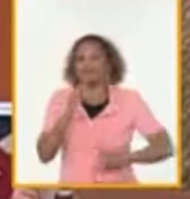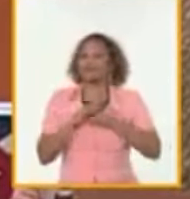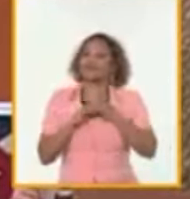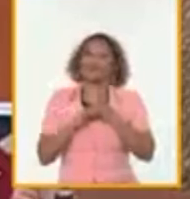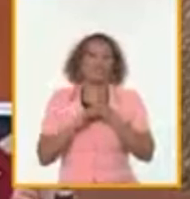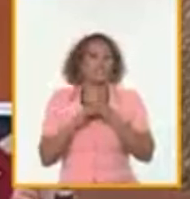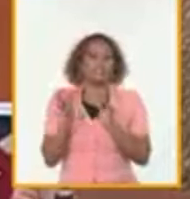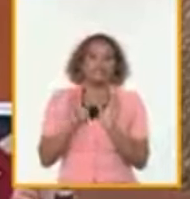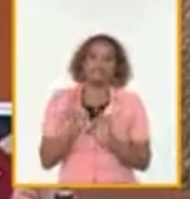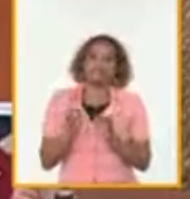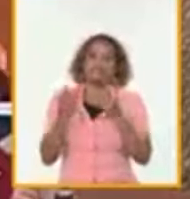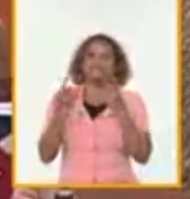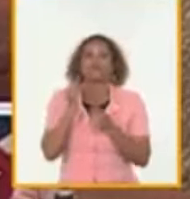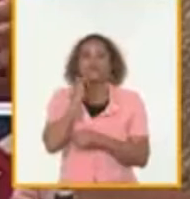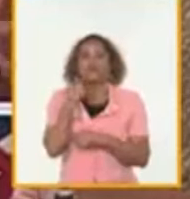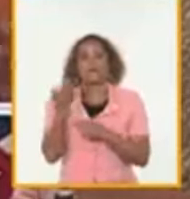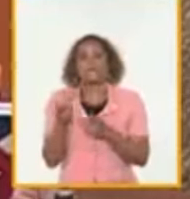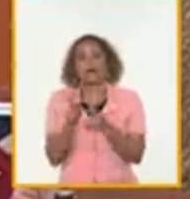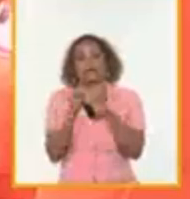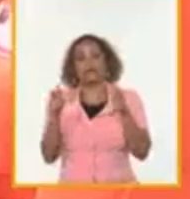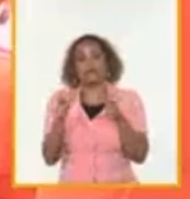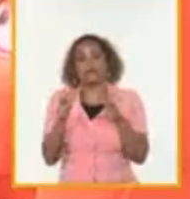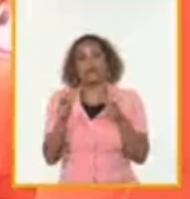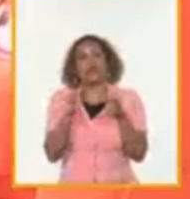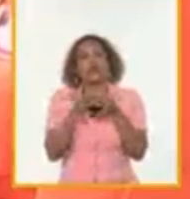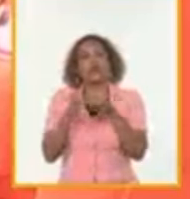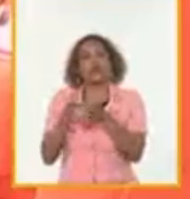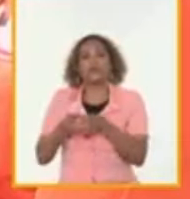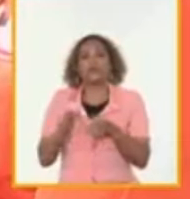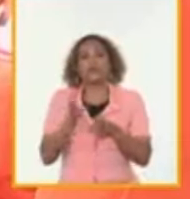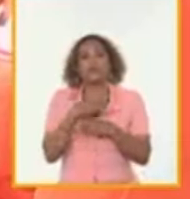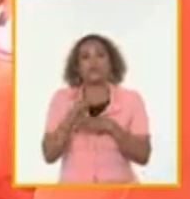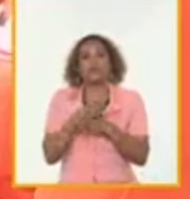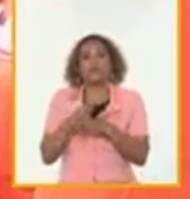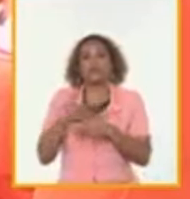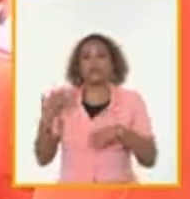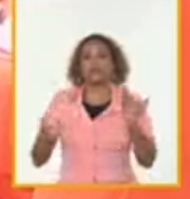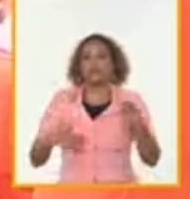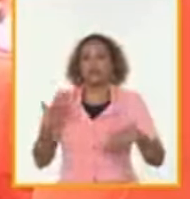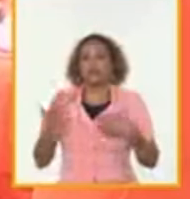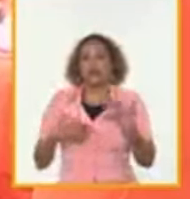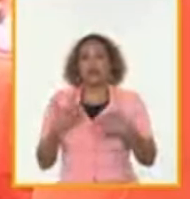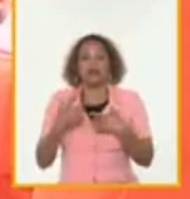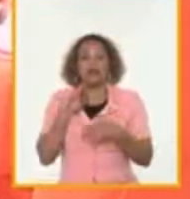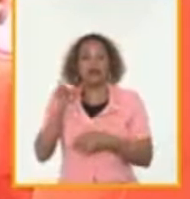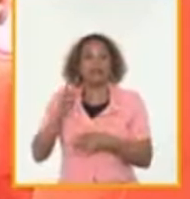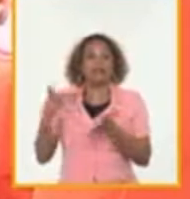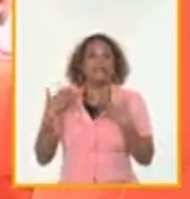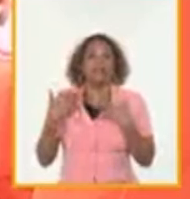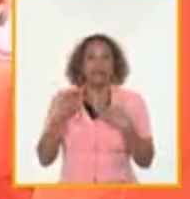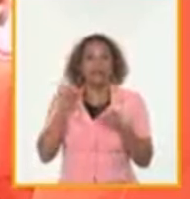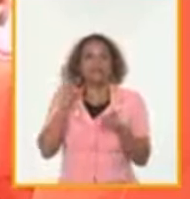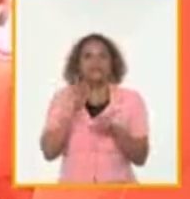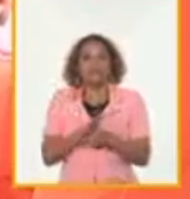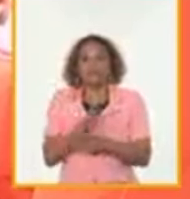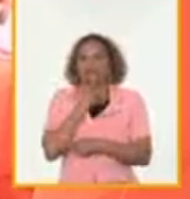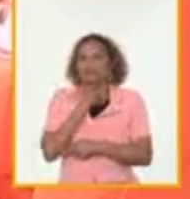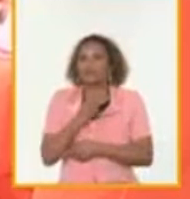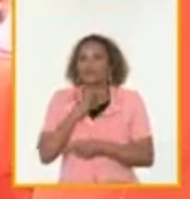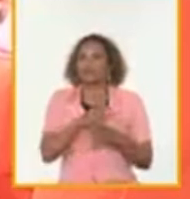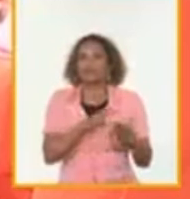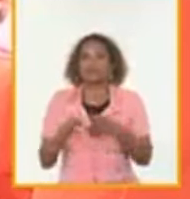que lo que necesitamos y así un grupo de actividades y cuestiones que se han estado haciendo ahora el verano los estamos estamos atendiendo estas